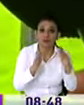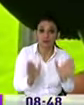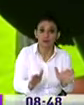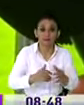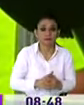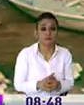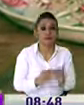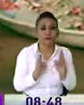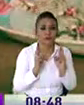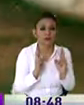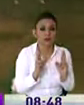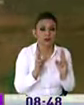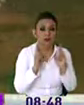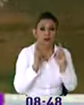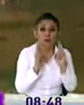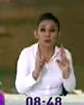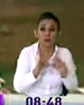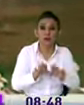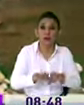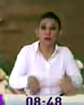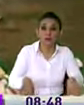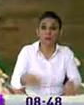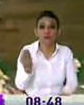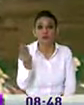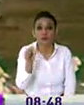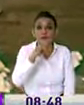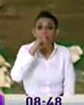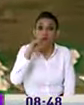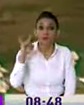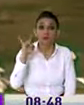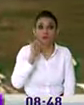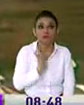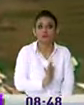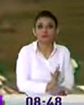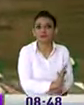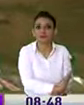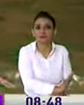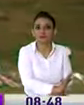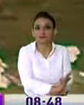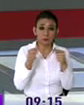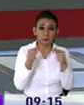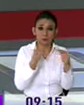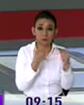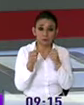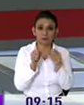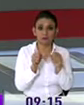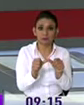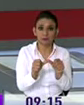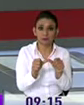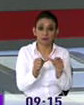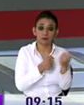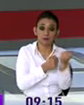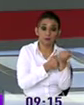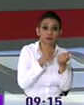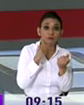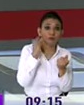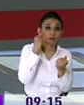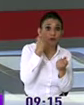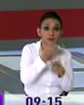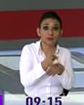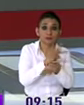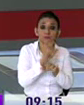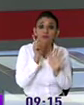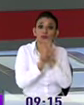Esperemos y alumnos, jóvenes, niños, no sean víctimas del expendio de estas. A la correísta en la asamblea